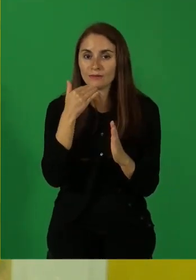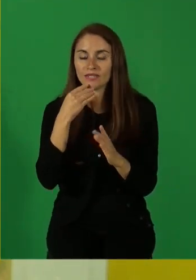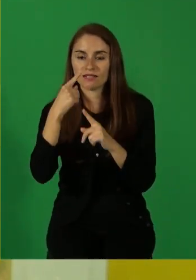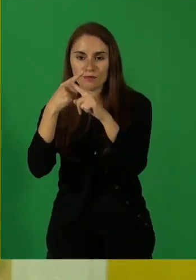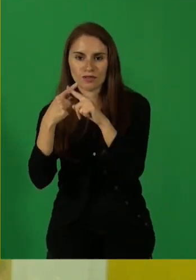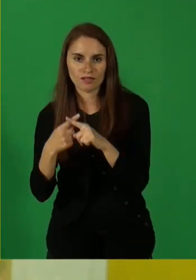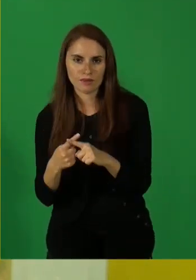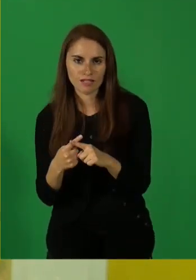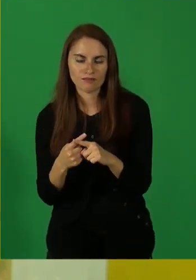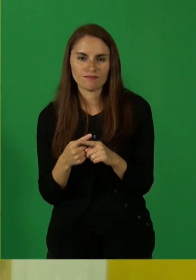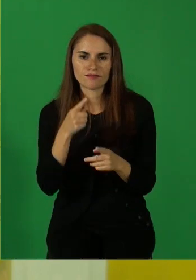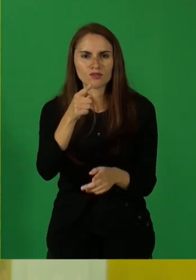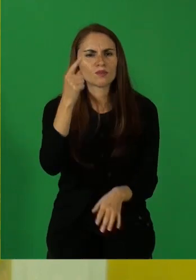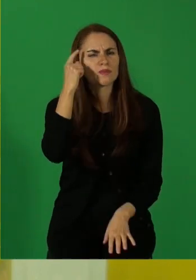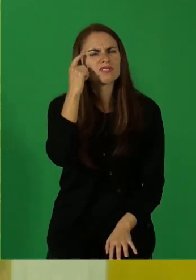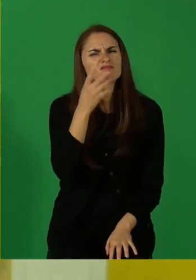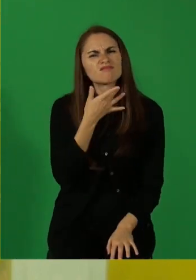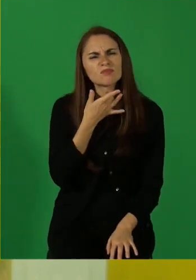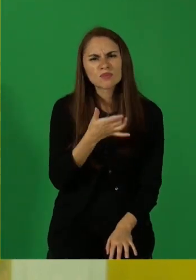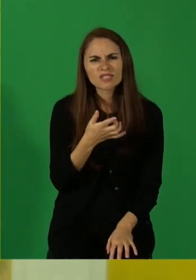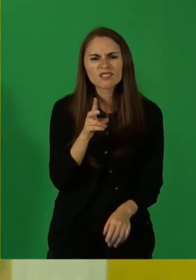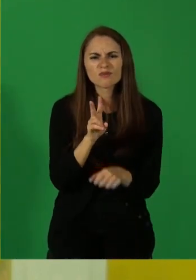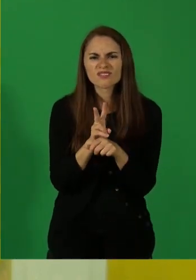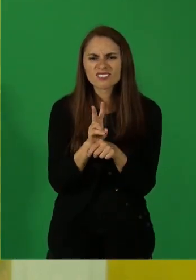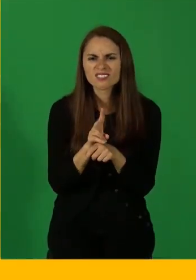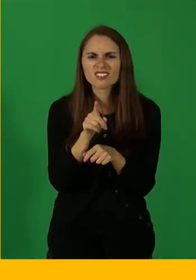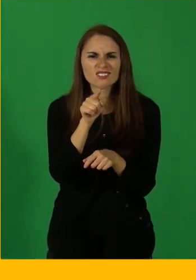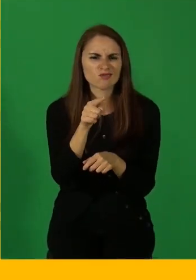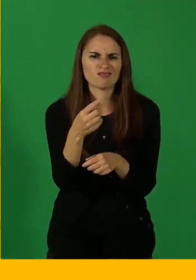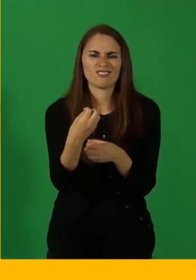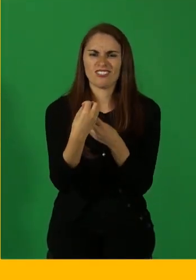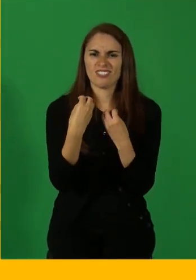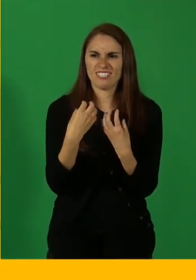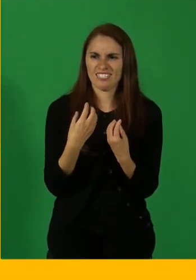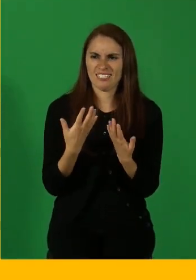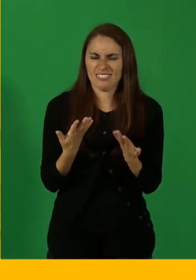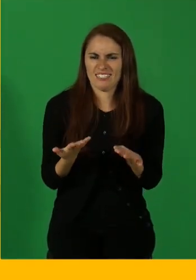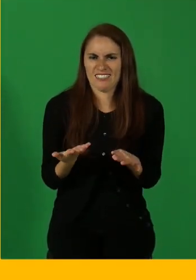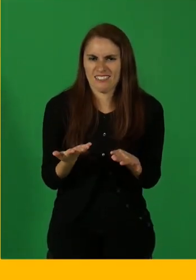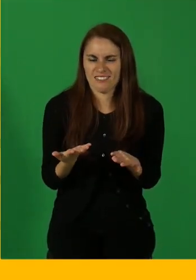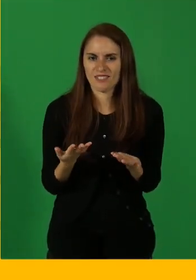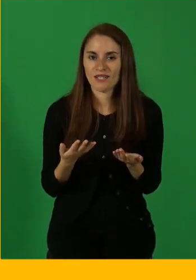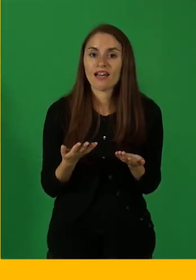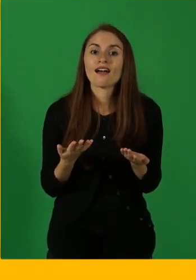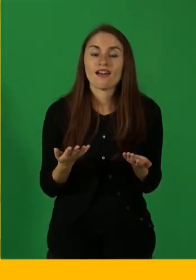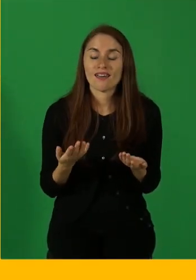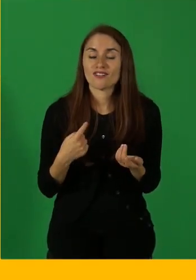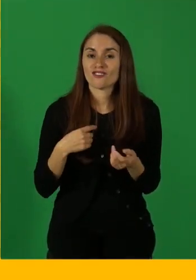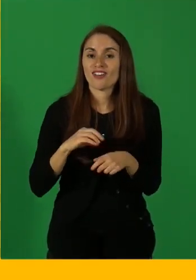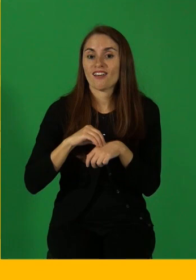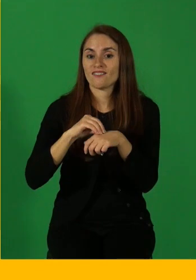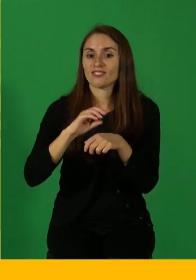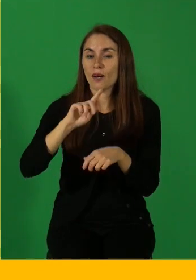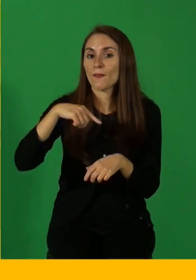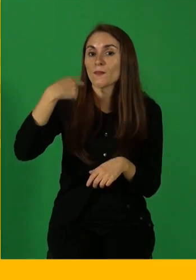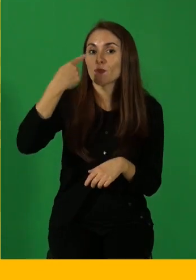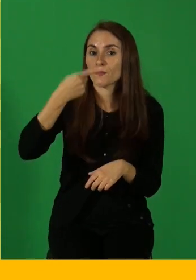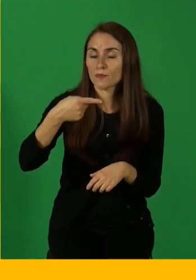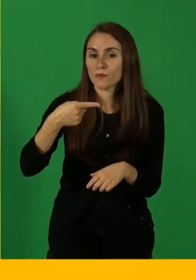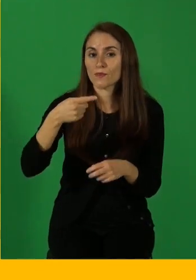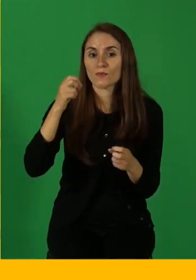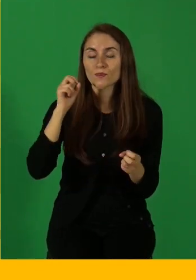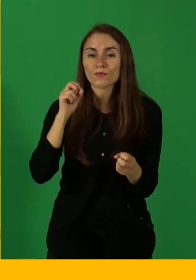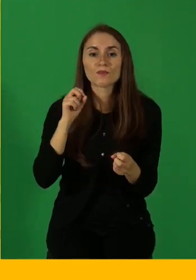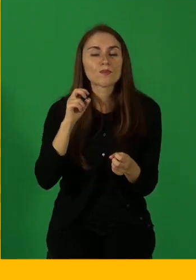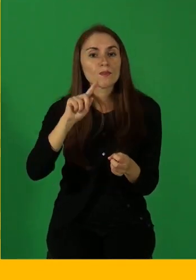¿no es cierto, profesora? ¿Y por qué nos está enseñando esto? Porque les adelanto que en la próxima clase ya